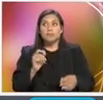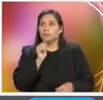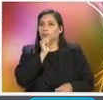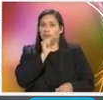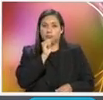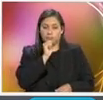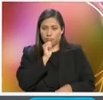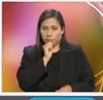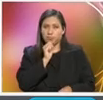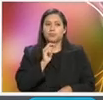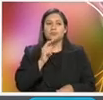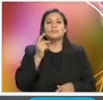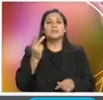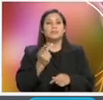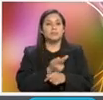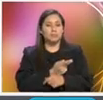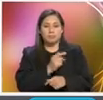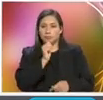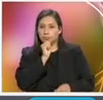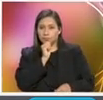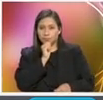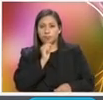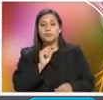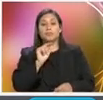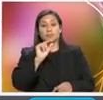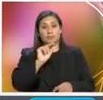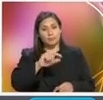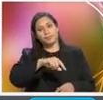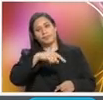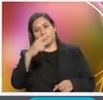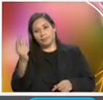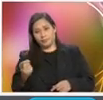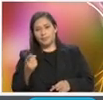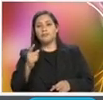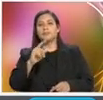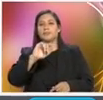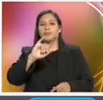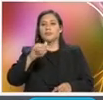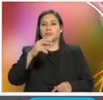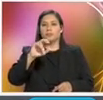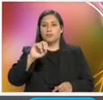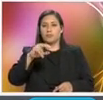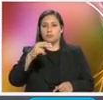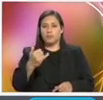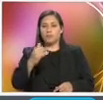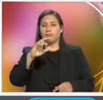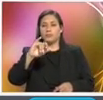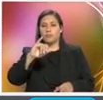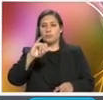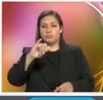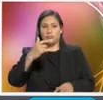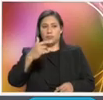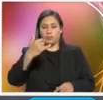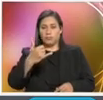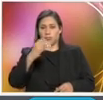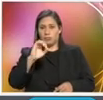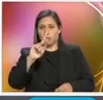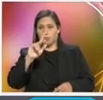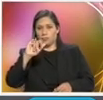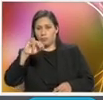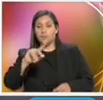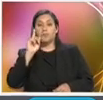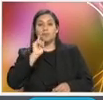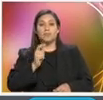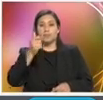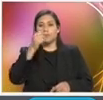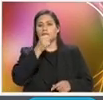de Jimi Hendrix. Poquito tiempo después muere Janis Joplin, la primera voz femenina del